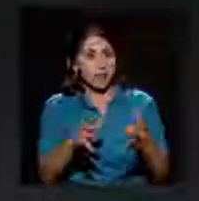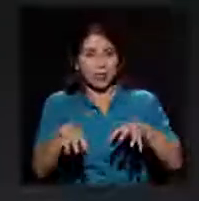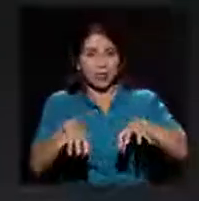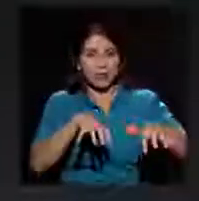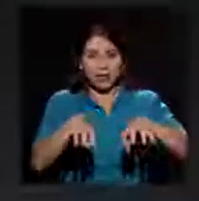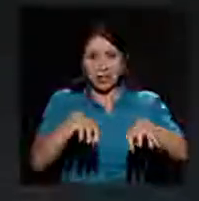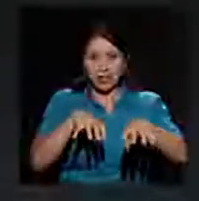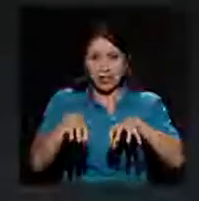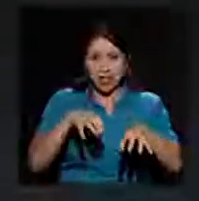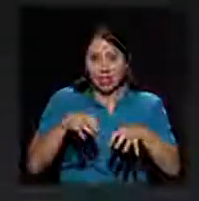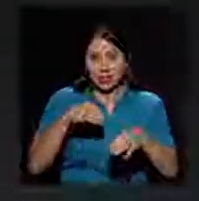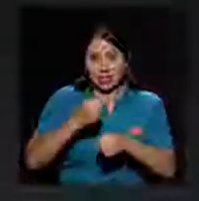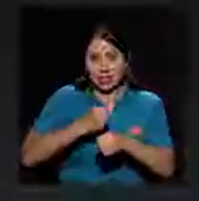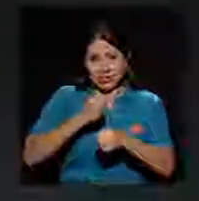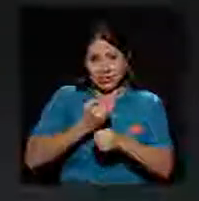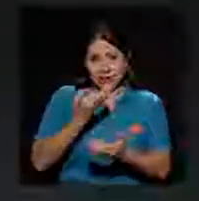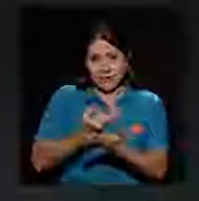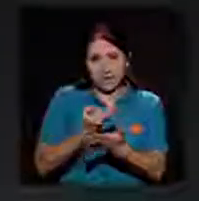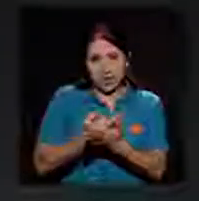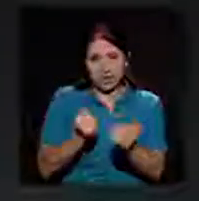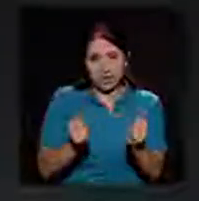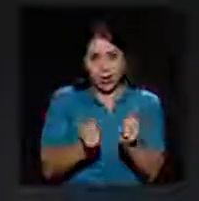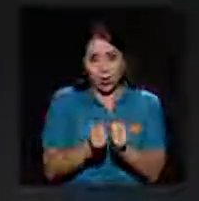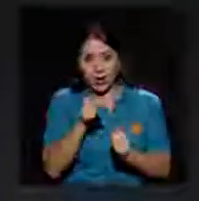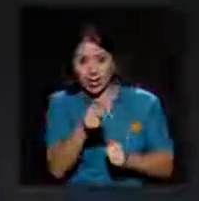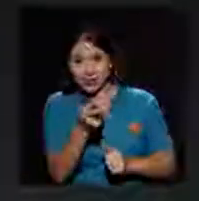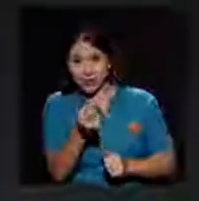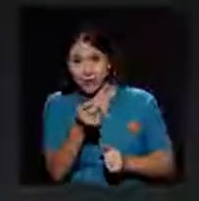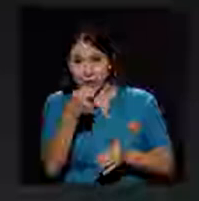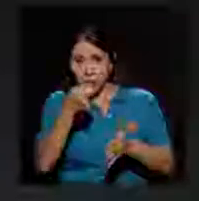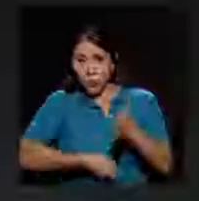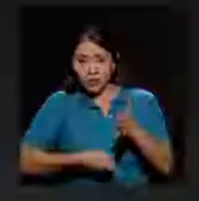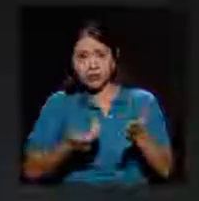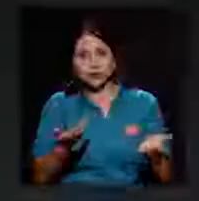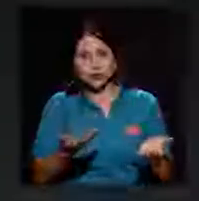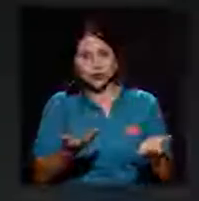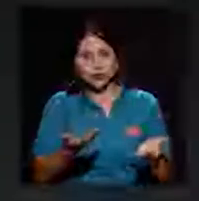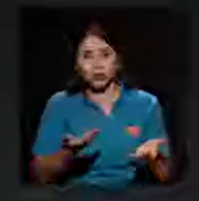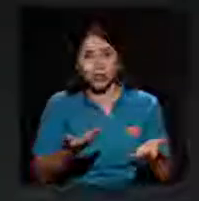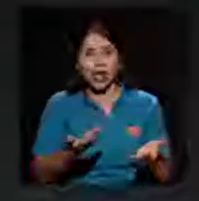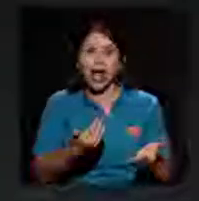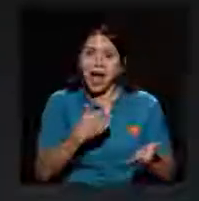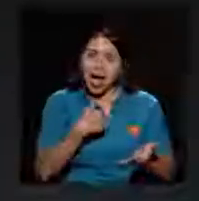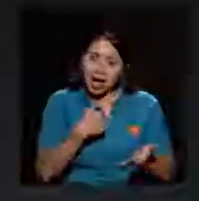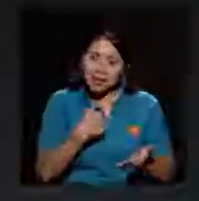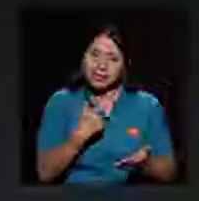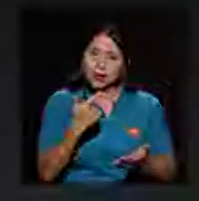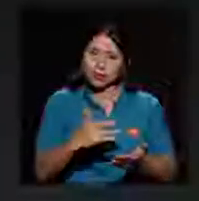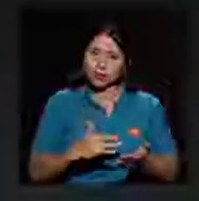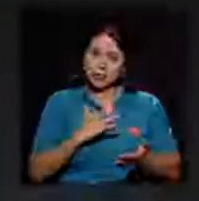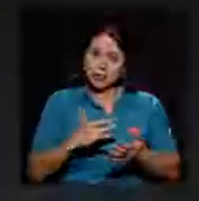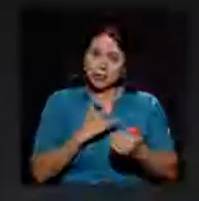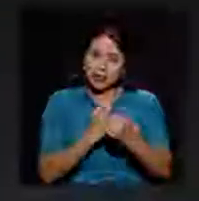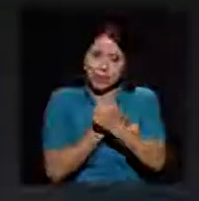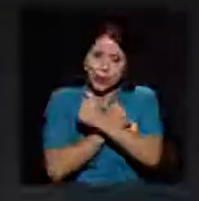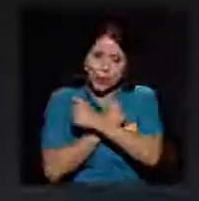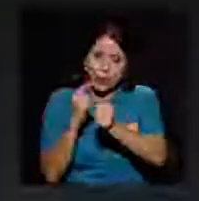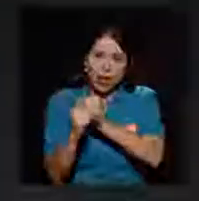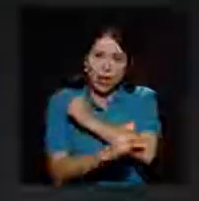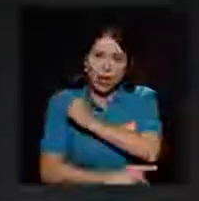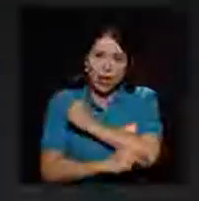que se financian con esos impuestos haya un sentido patriótico para qué